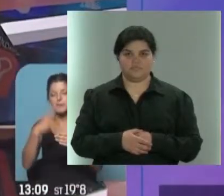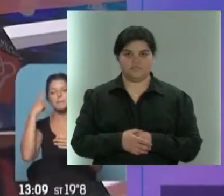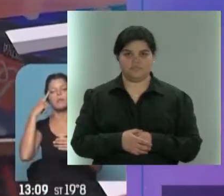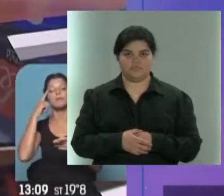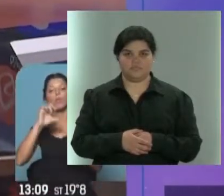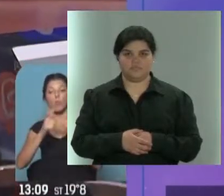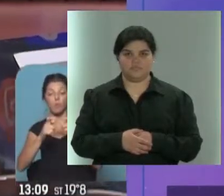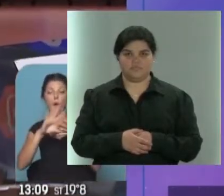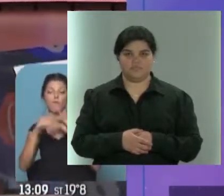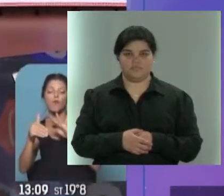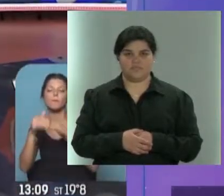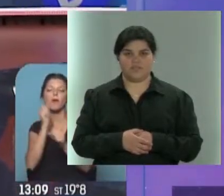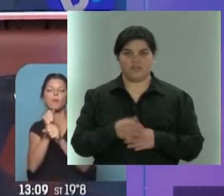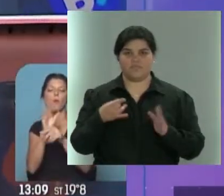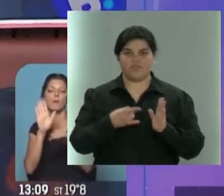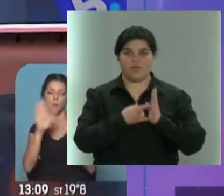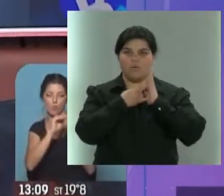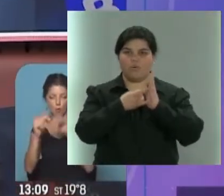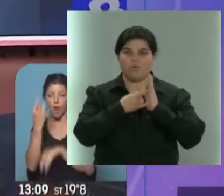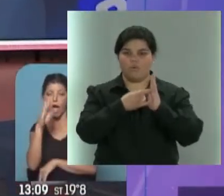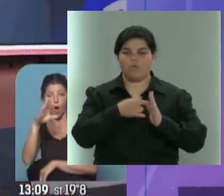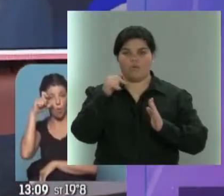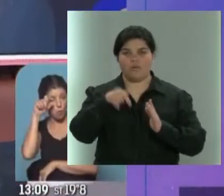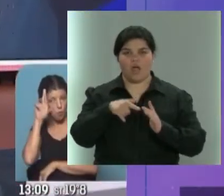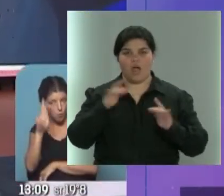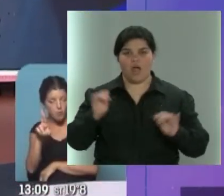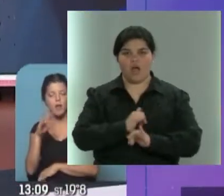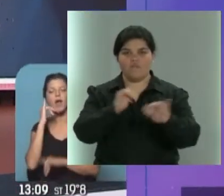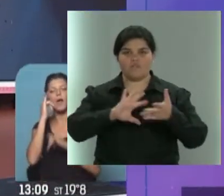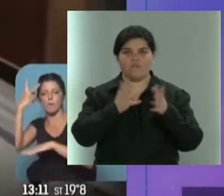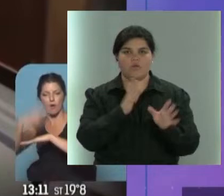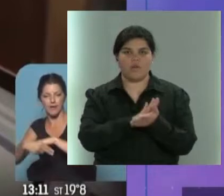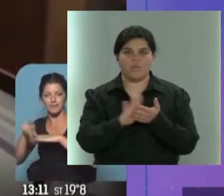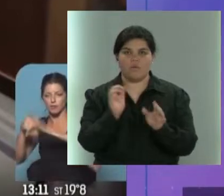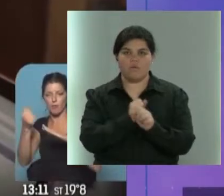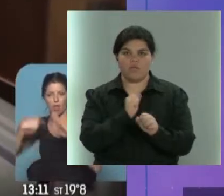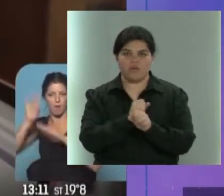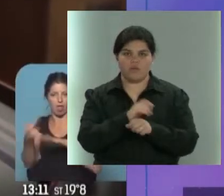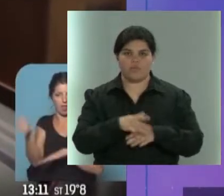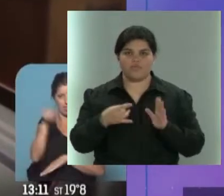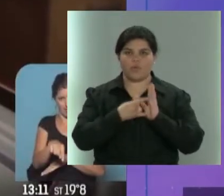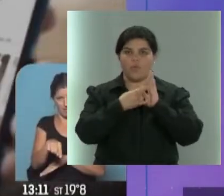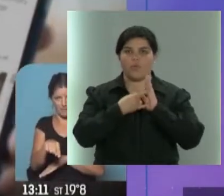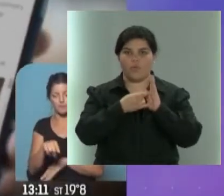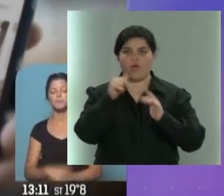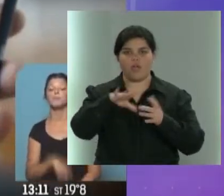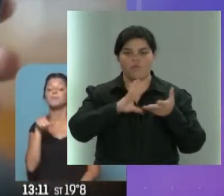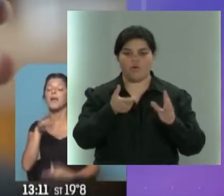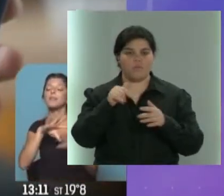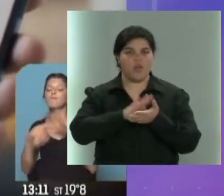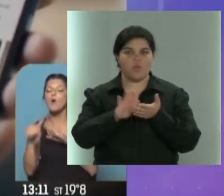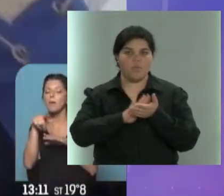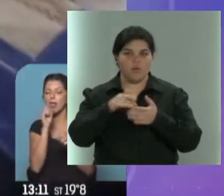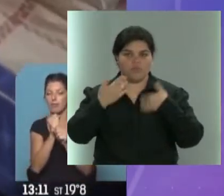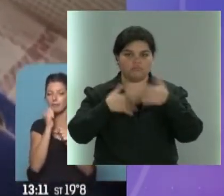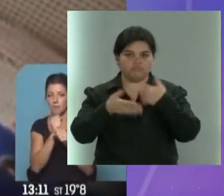Al estilo Uber, alertan sobre lo que es la nueva forma de trabajo. La uberización es parte de una tendencia que se expandió